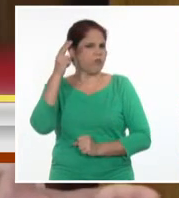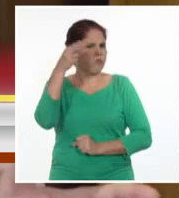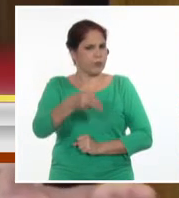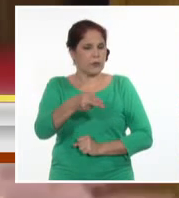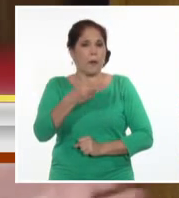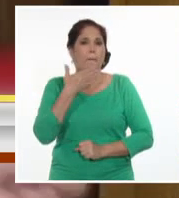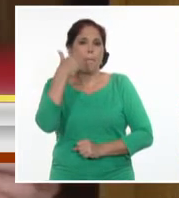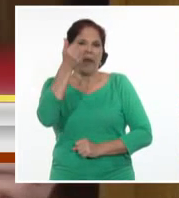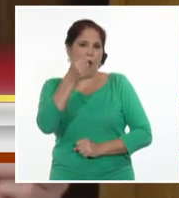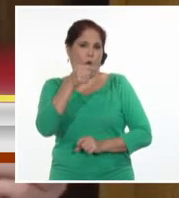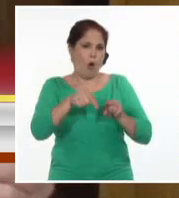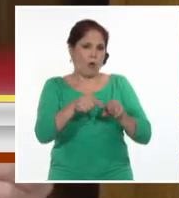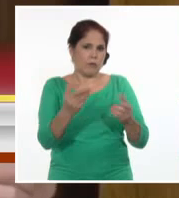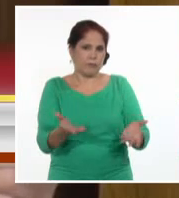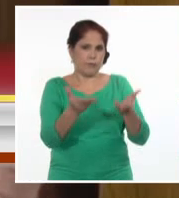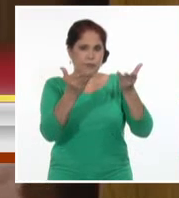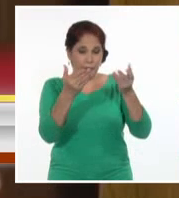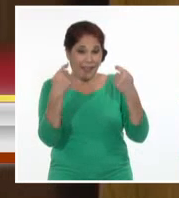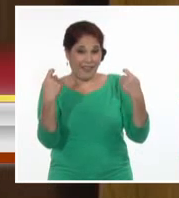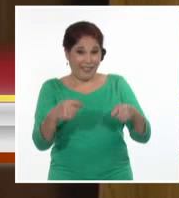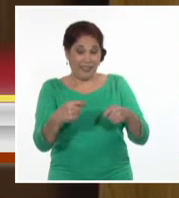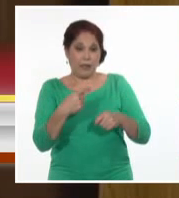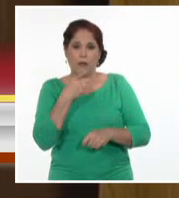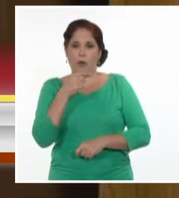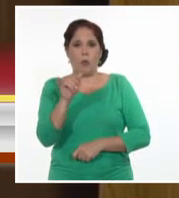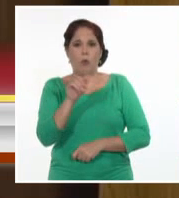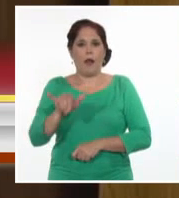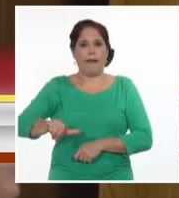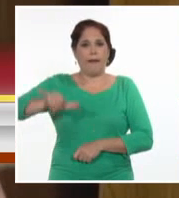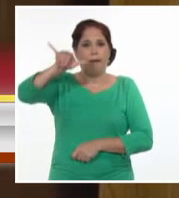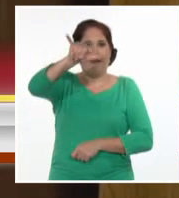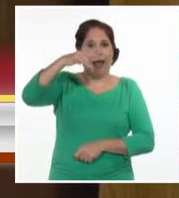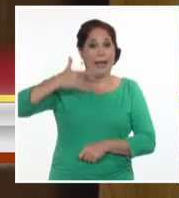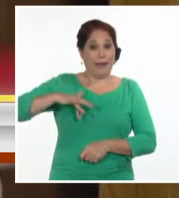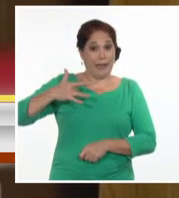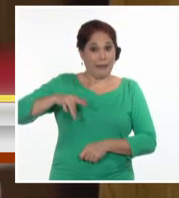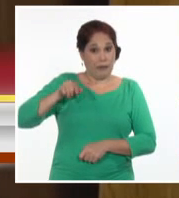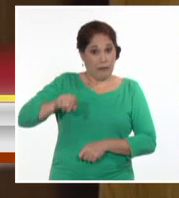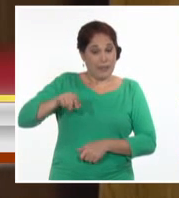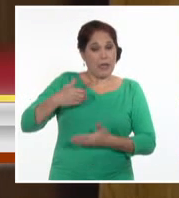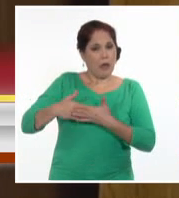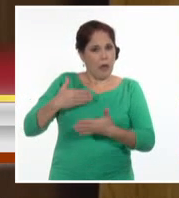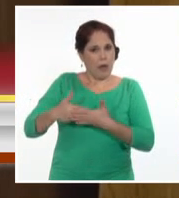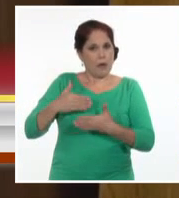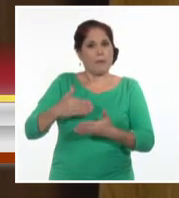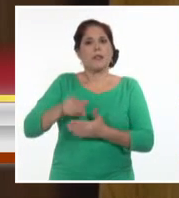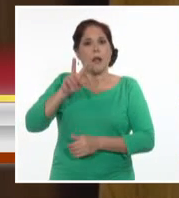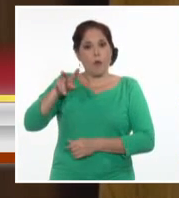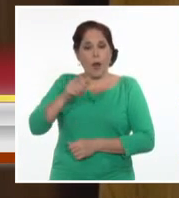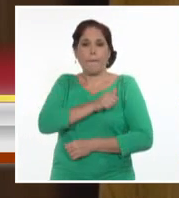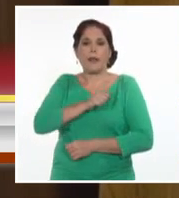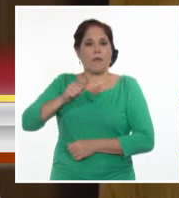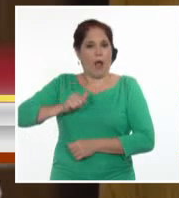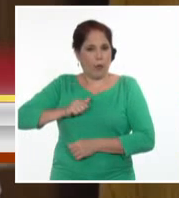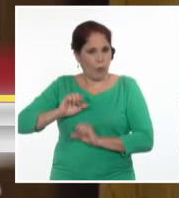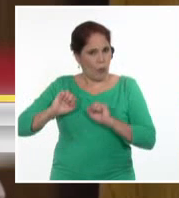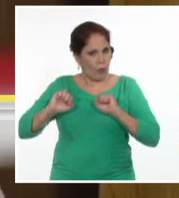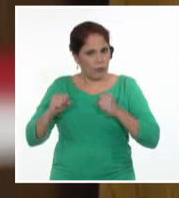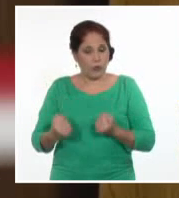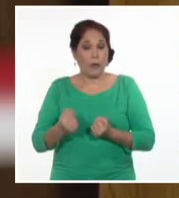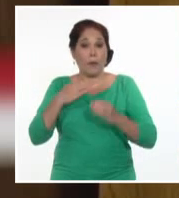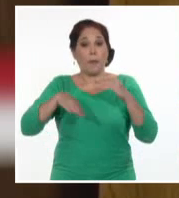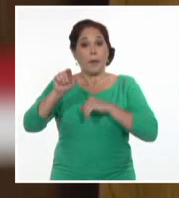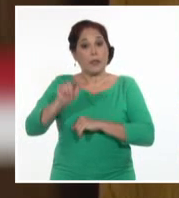sus cuentas. Asimismo, dio a entender que Aerolíneas Argentinas será una de las empresas que buscarán privatizar. En tanto, el ministro